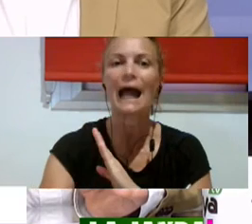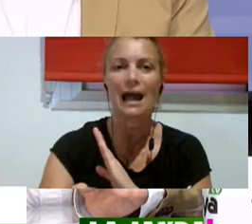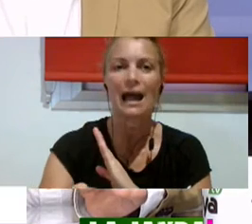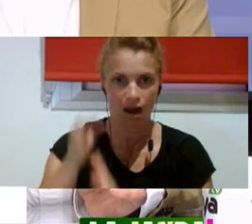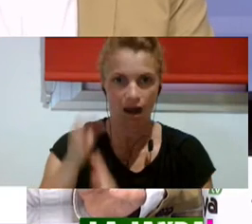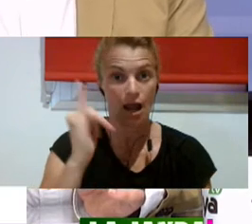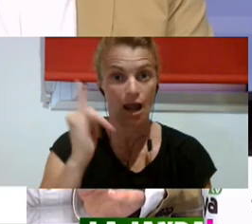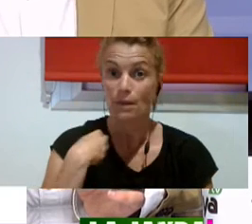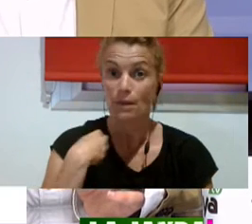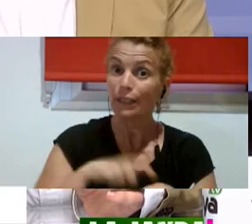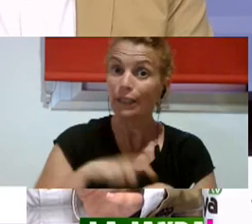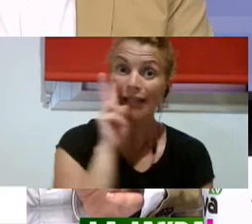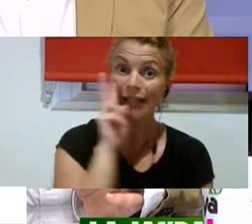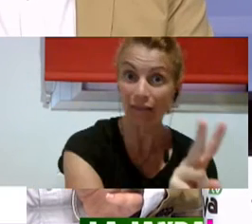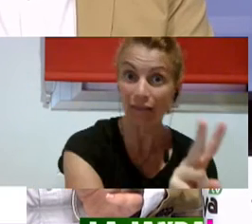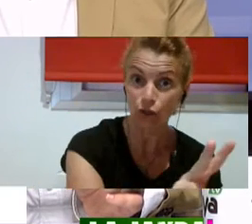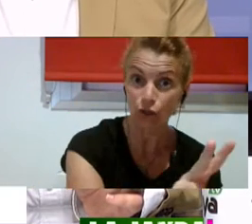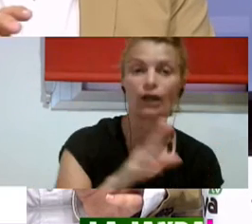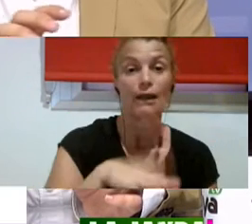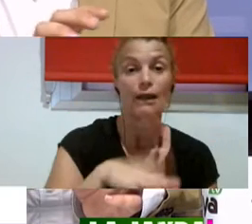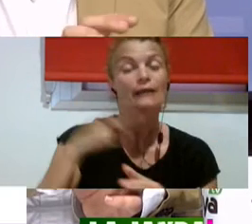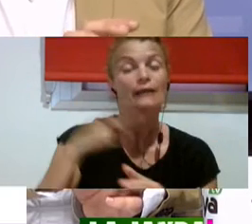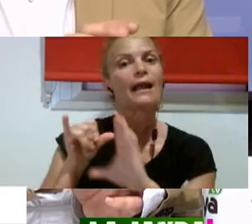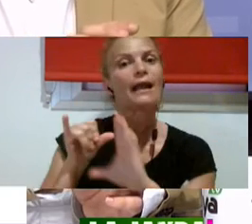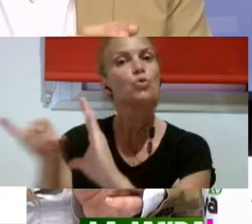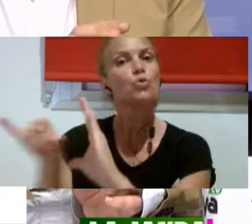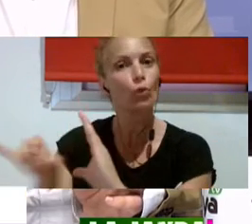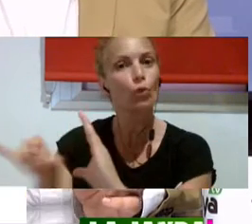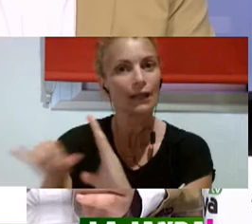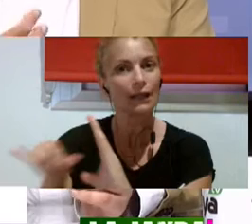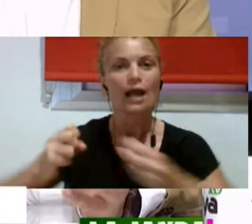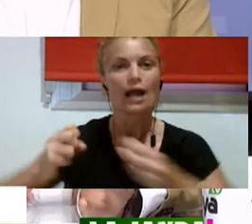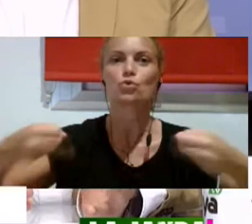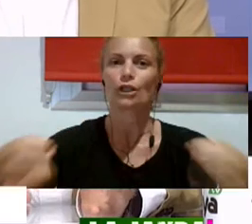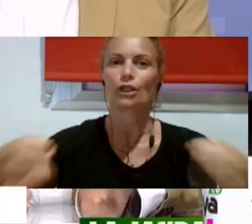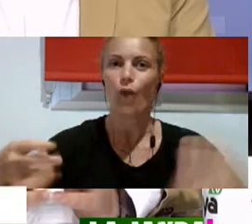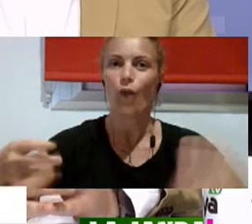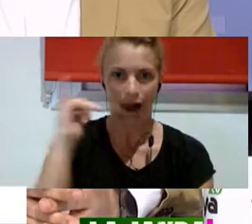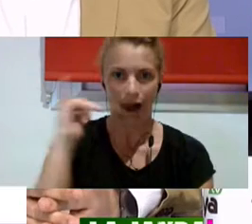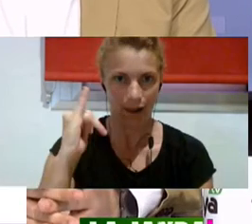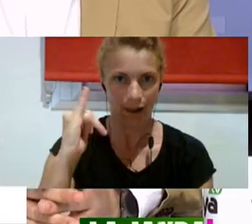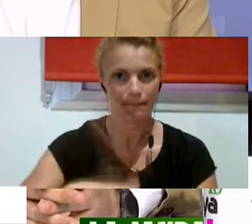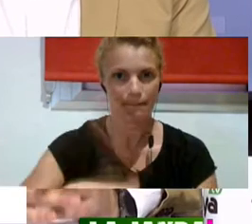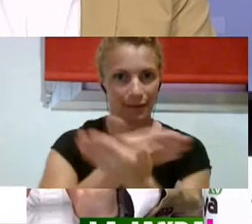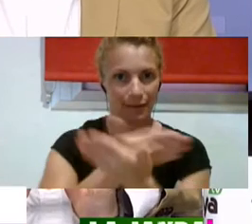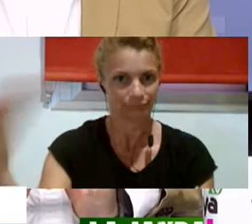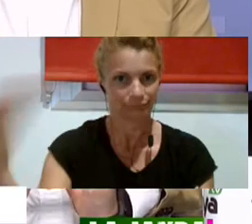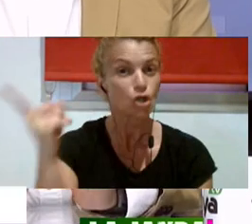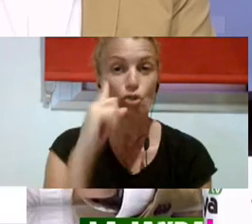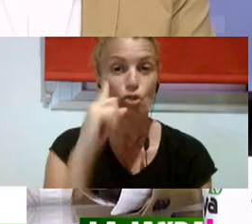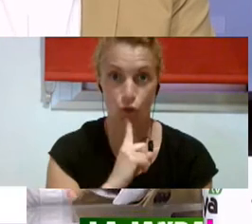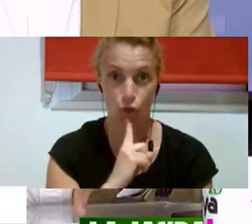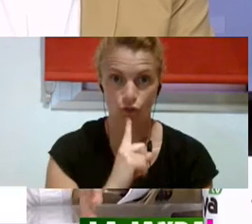viendo, nuestro canal en YouTube se subtitula para vosotros. Por eso tenemos